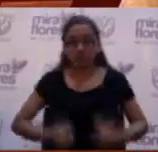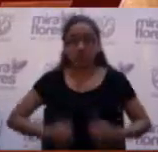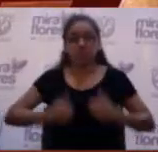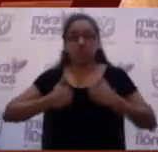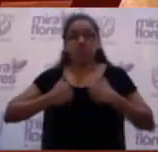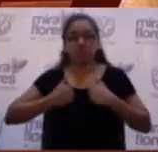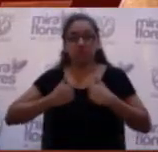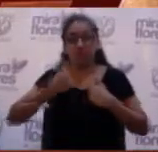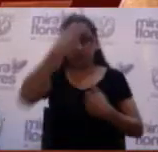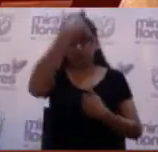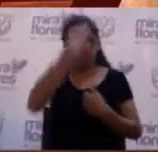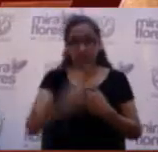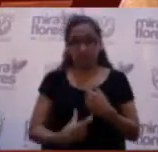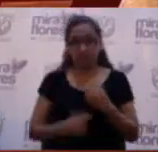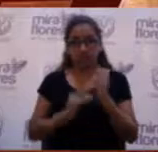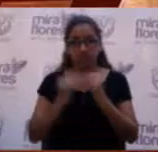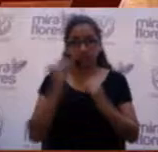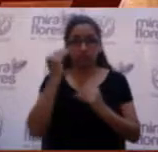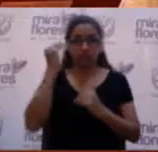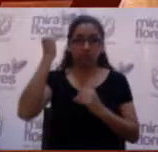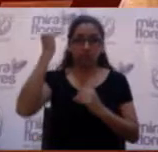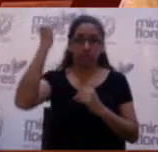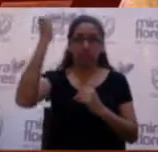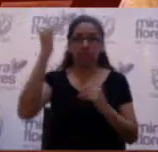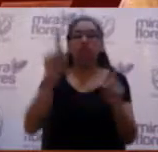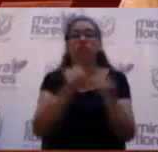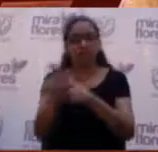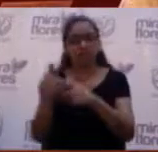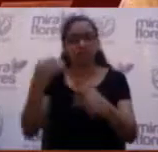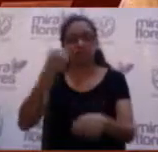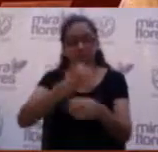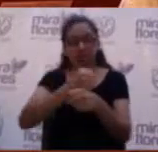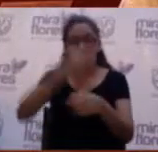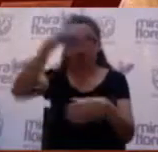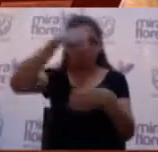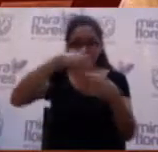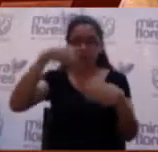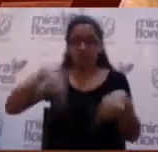personas. Y eso es algo que se ha venido trabajando también aquí en Miraflores.